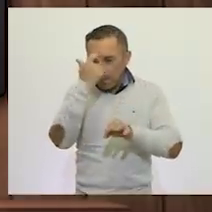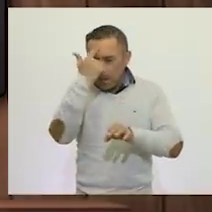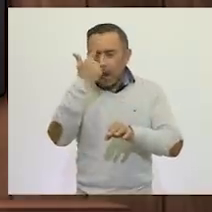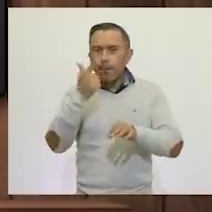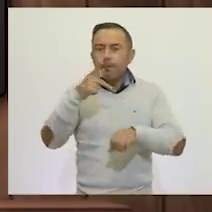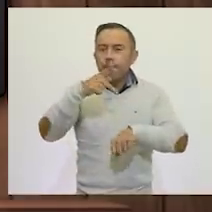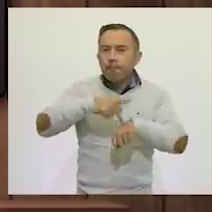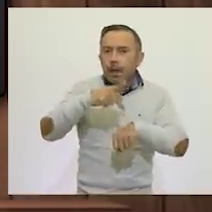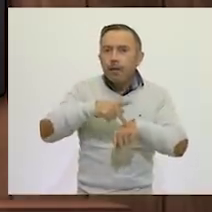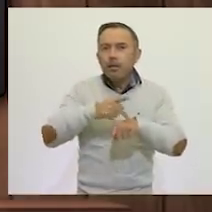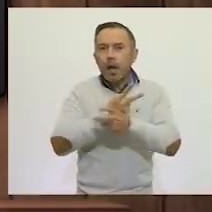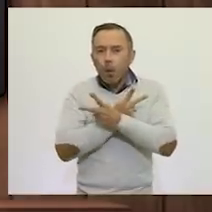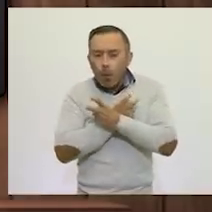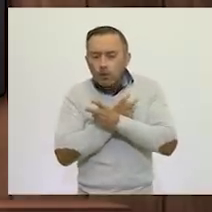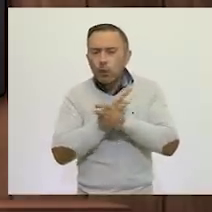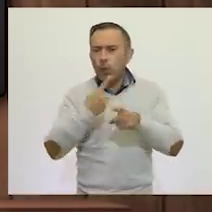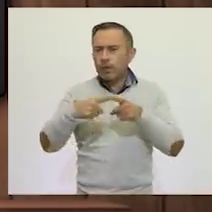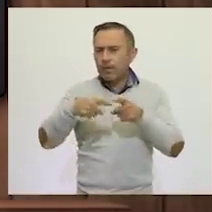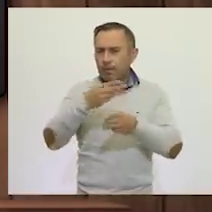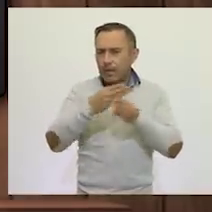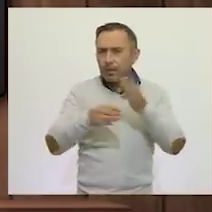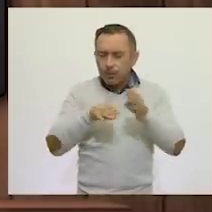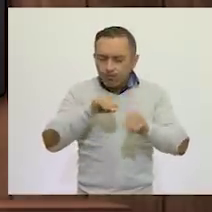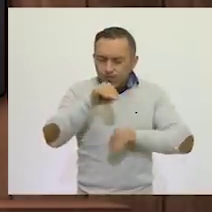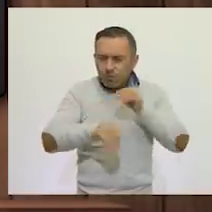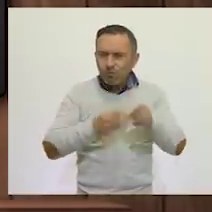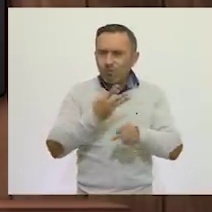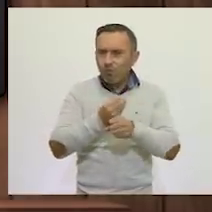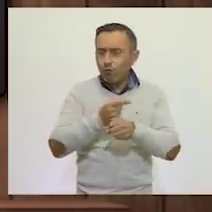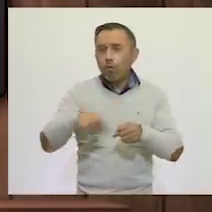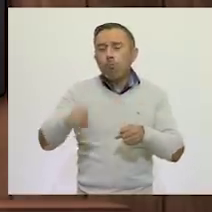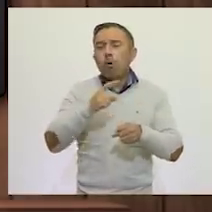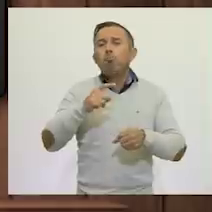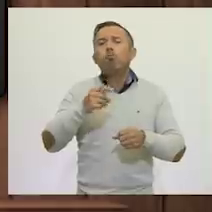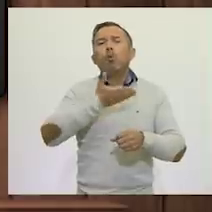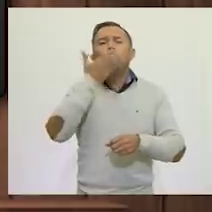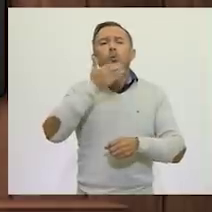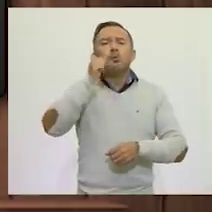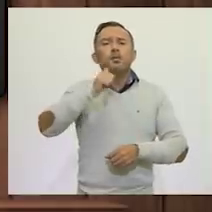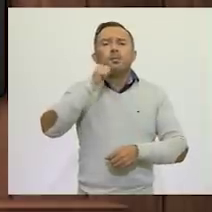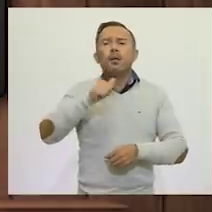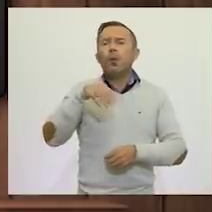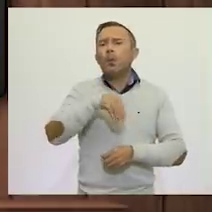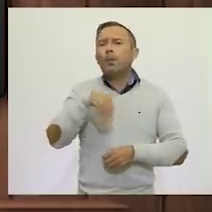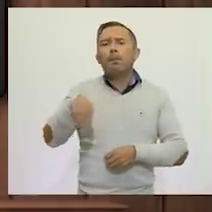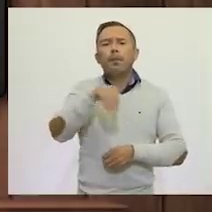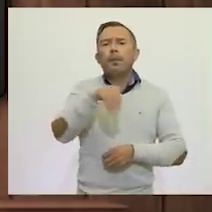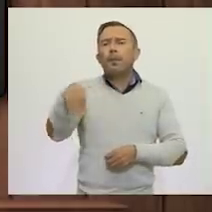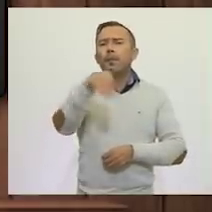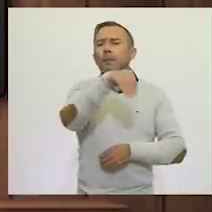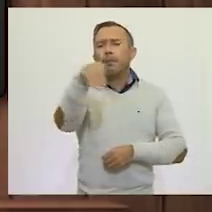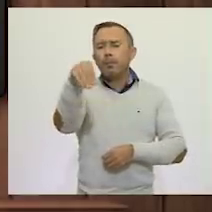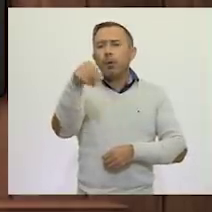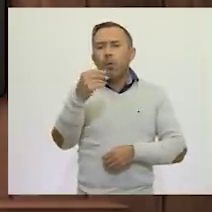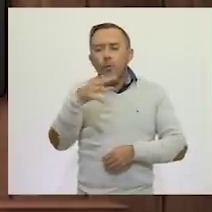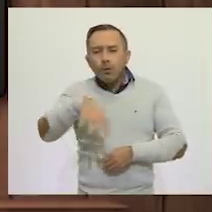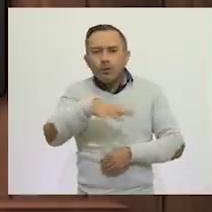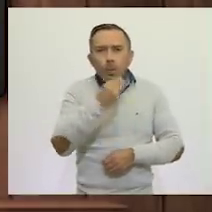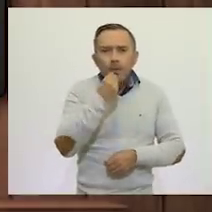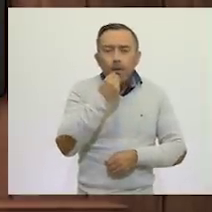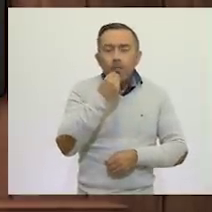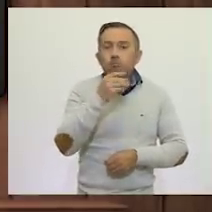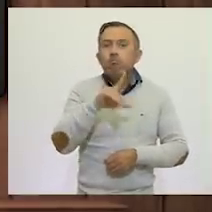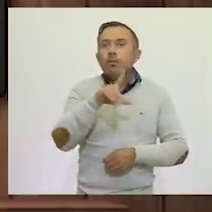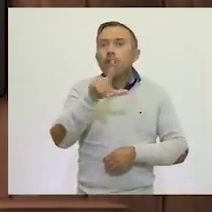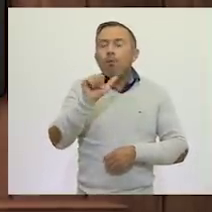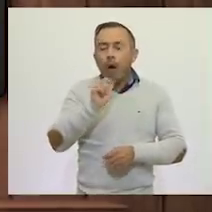hueso y otros materiales. Los habitantes eran nómadas, o sea, que se mudaban continuamente en busca de alimento. Pero todo cambió al instante